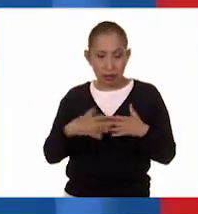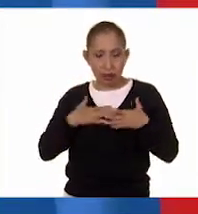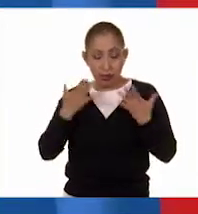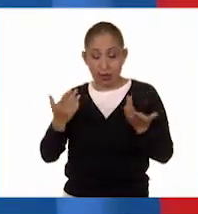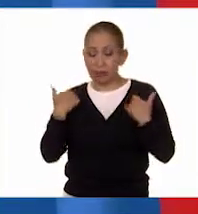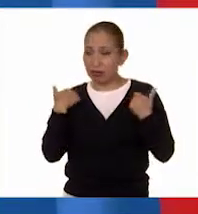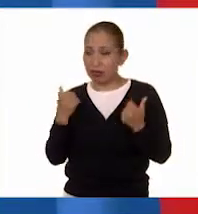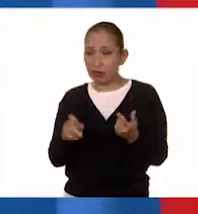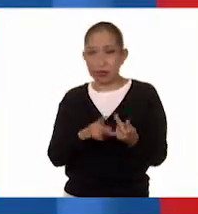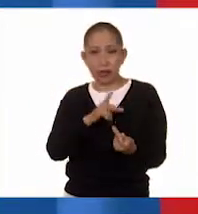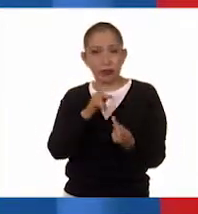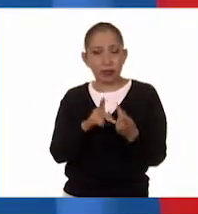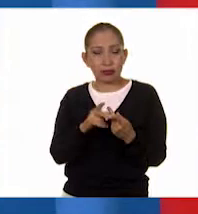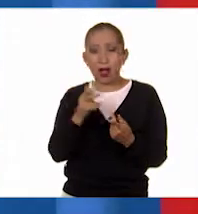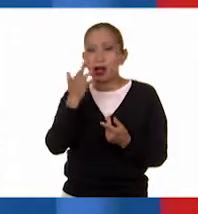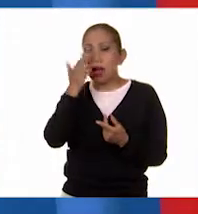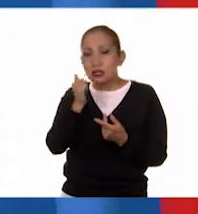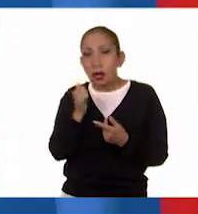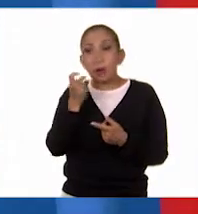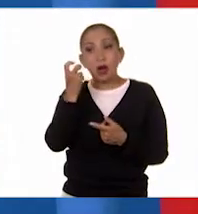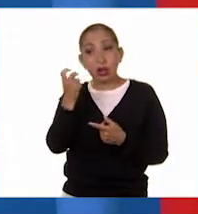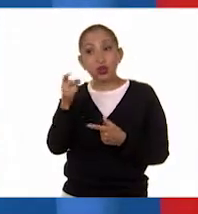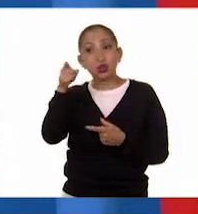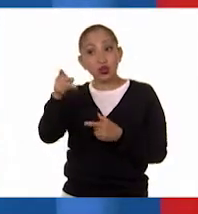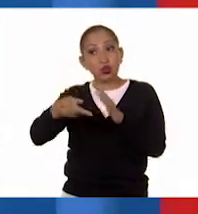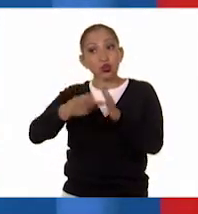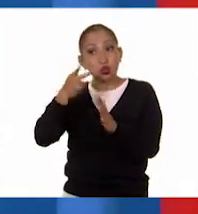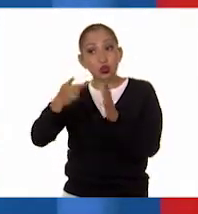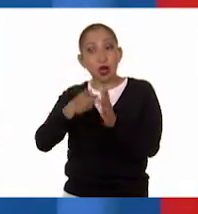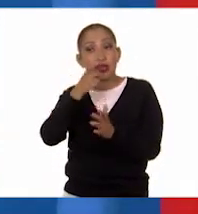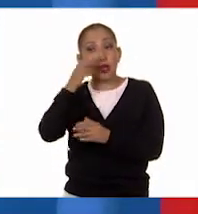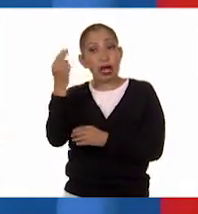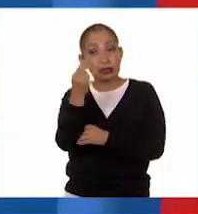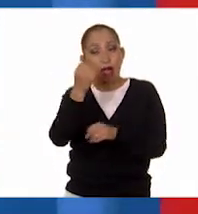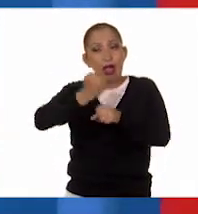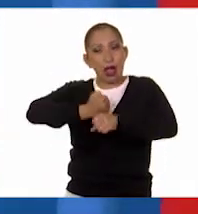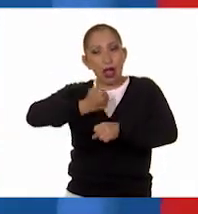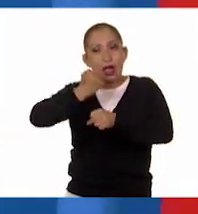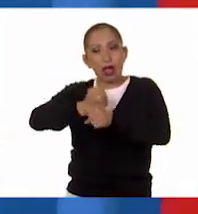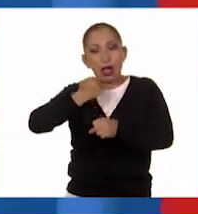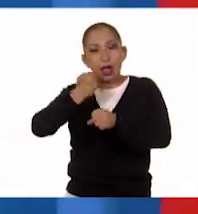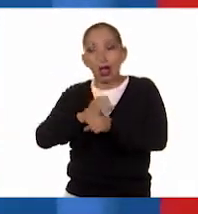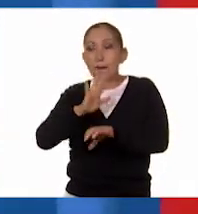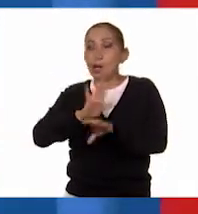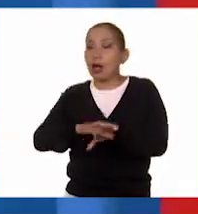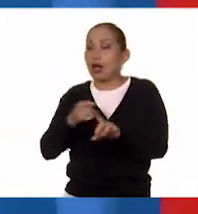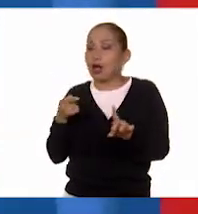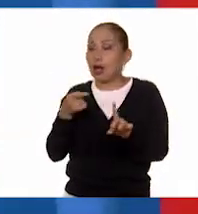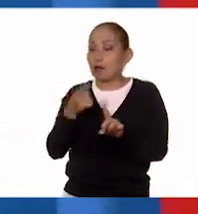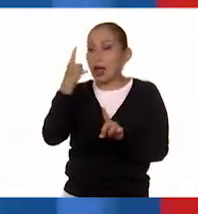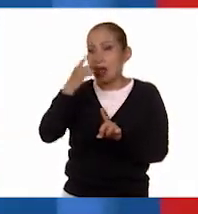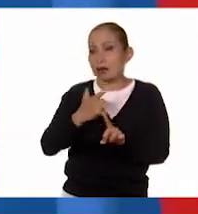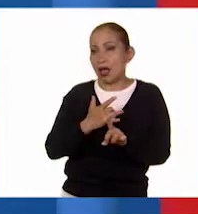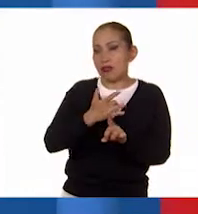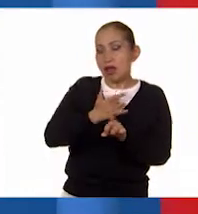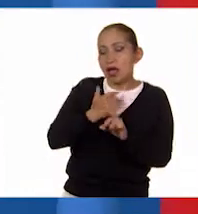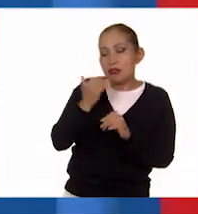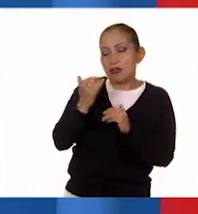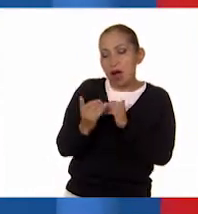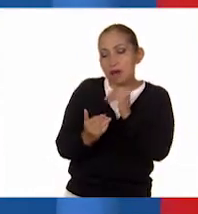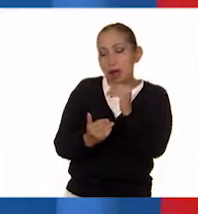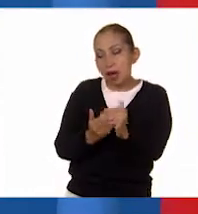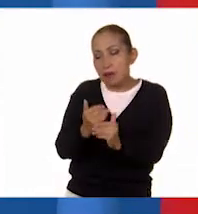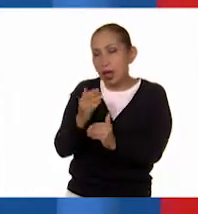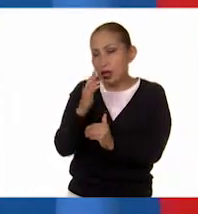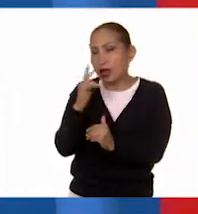entendí perfectamente las razones por las que insistes tanto en la necesidad de ensayar. En particular, pues para sentir el ritmo del texto, yo